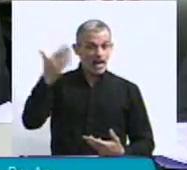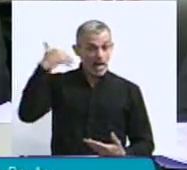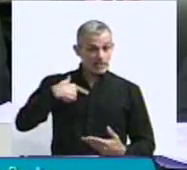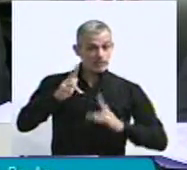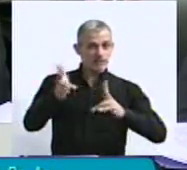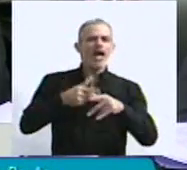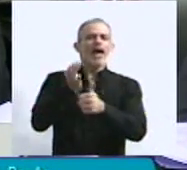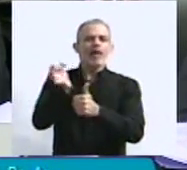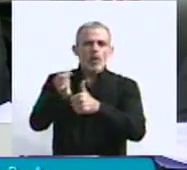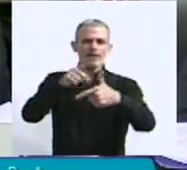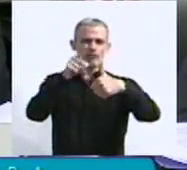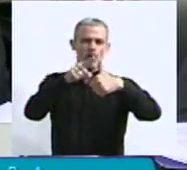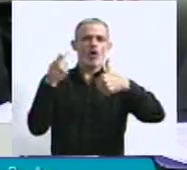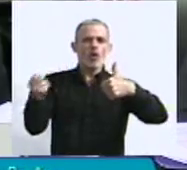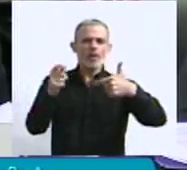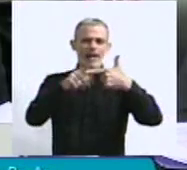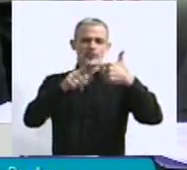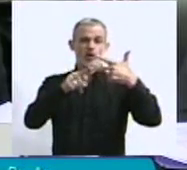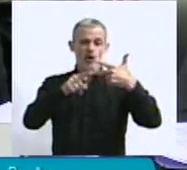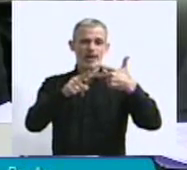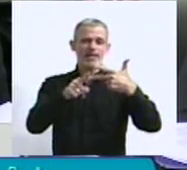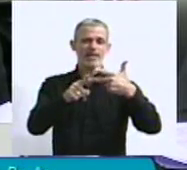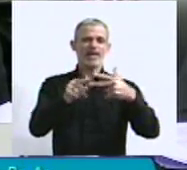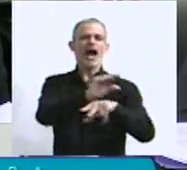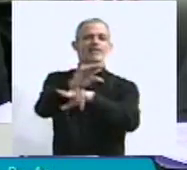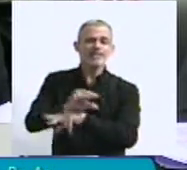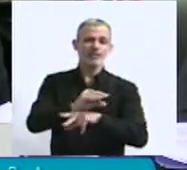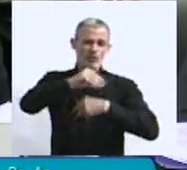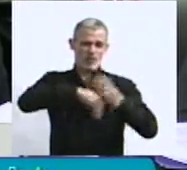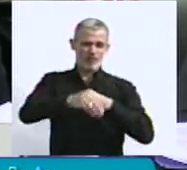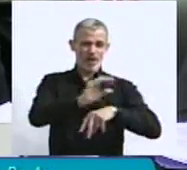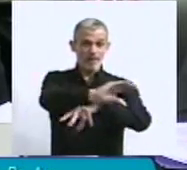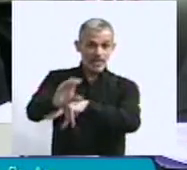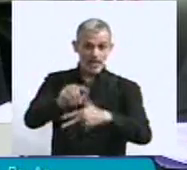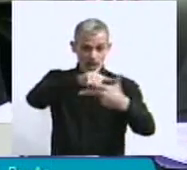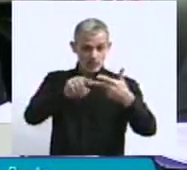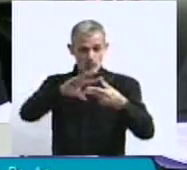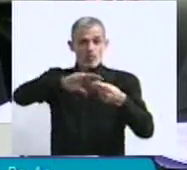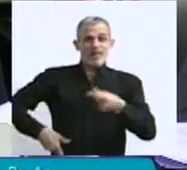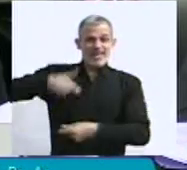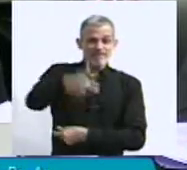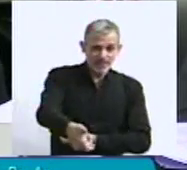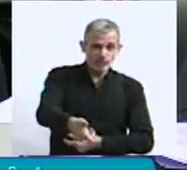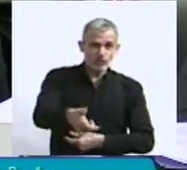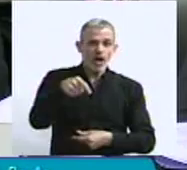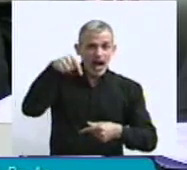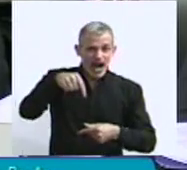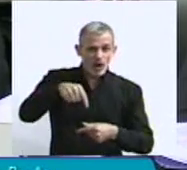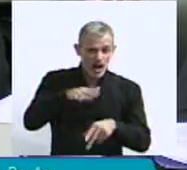antes, educación, política previsional y política de asignaciones familiares, tuvo como objetivo